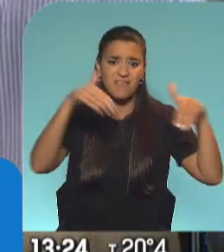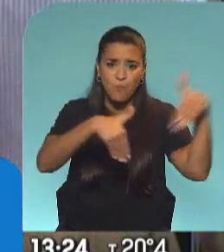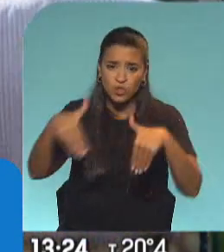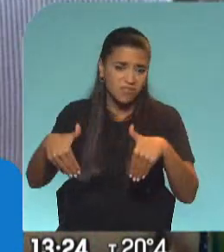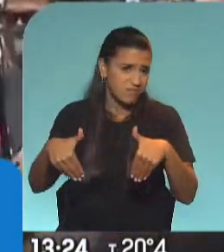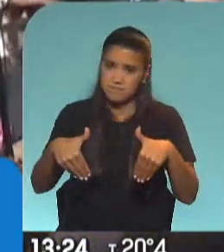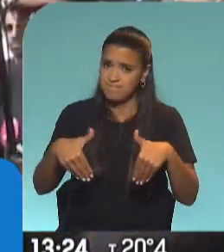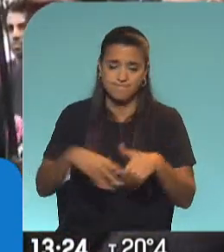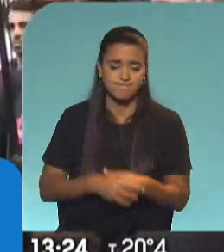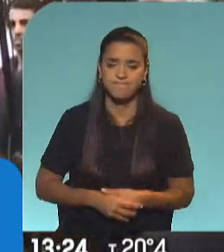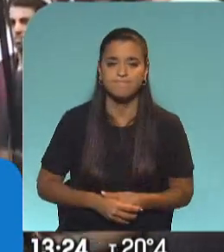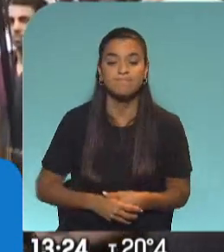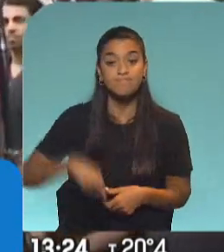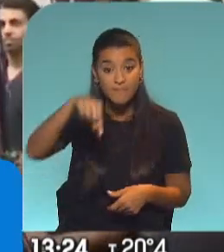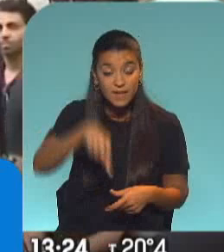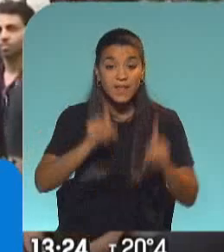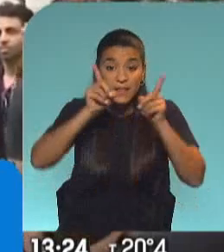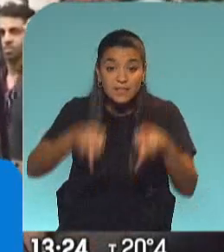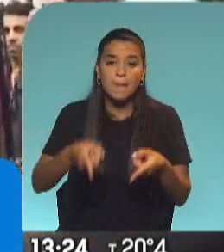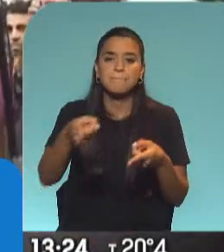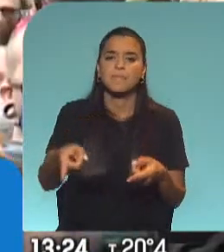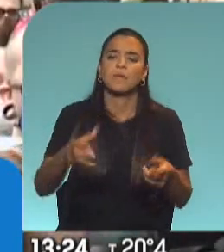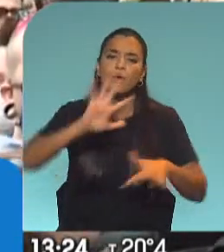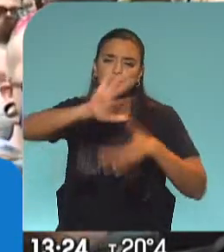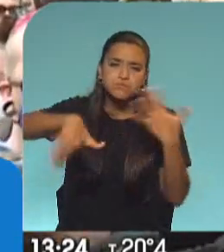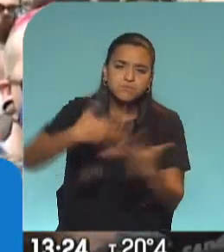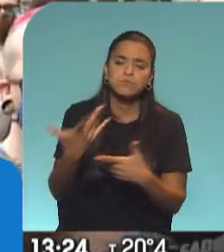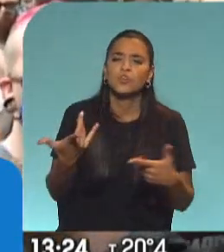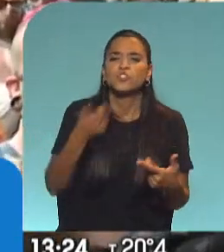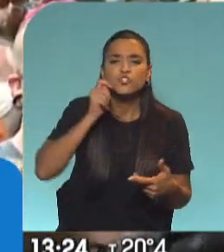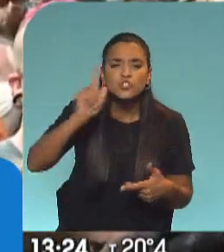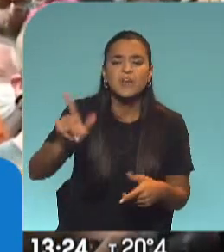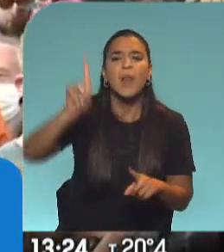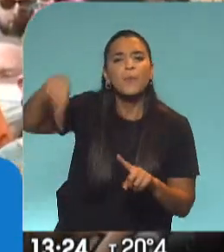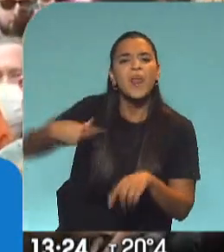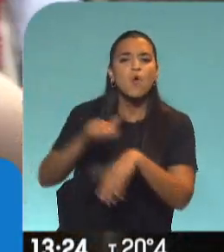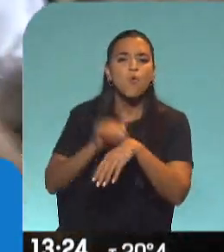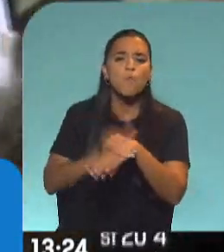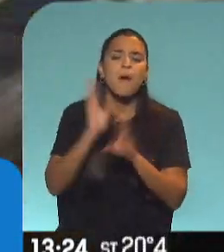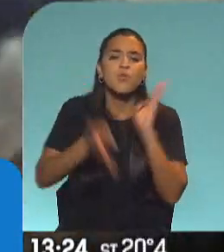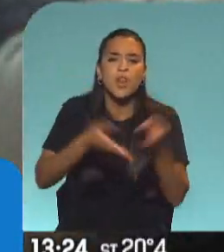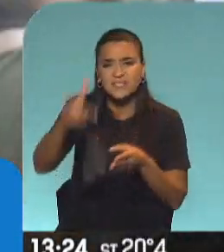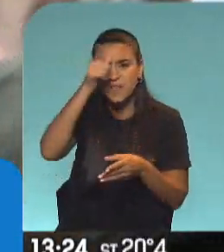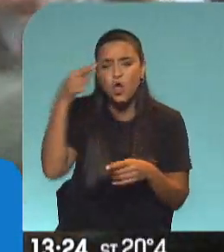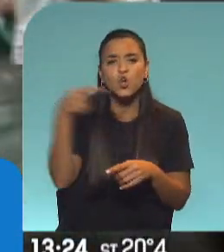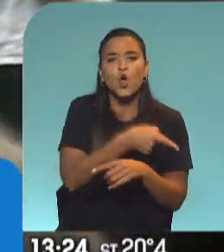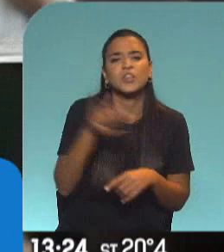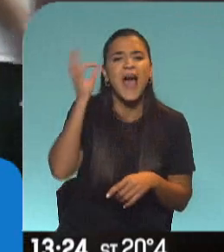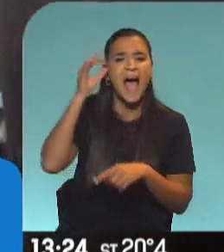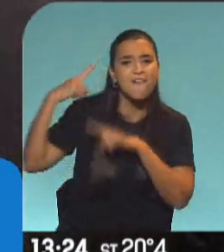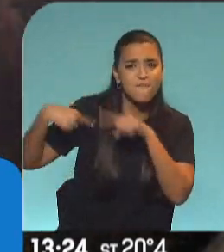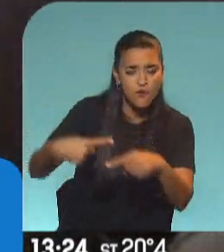votantes. A esto se suman las convulsiones sociales derivadas de la violencia policial contra afroamericanos que